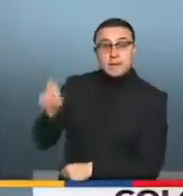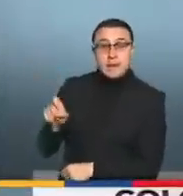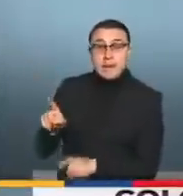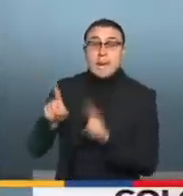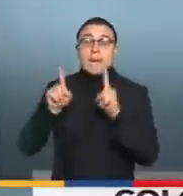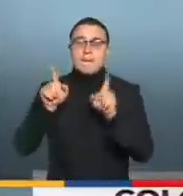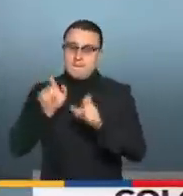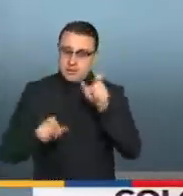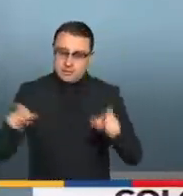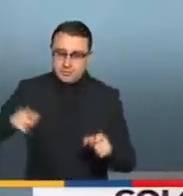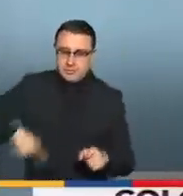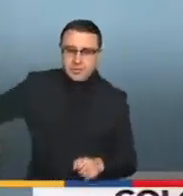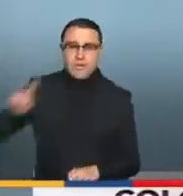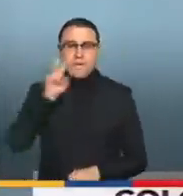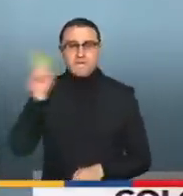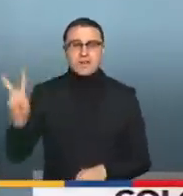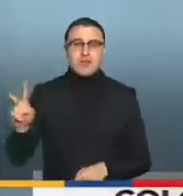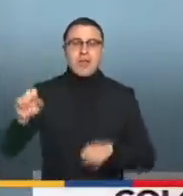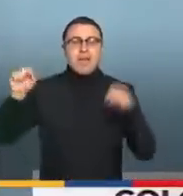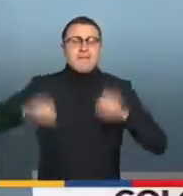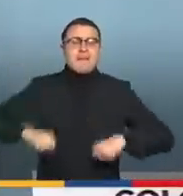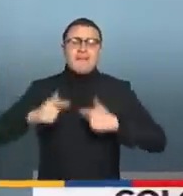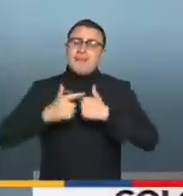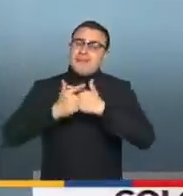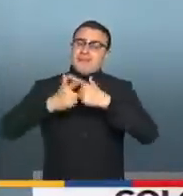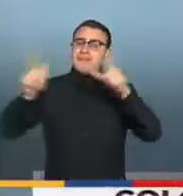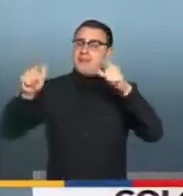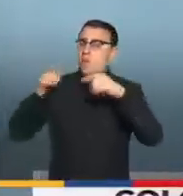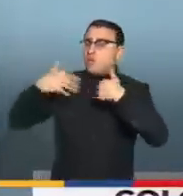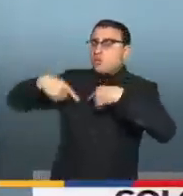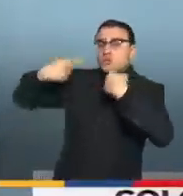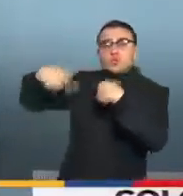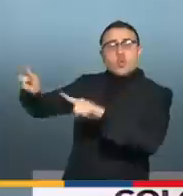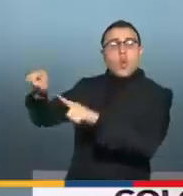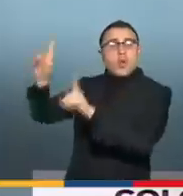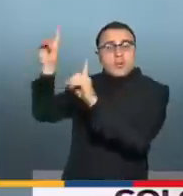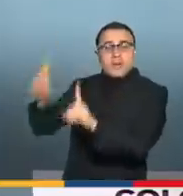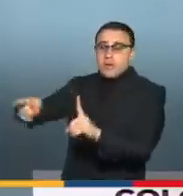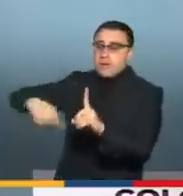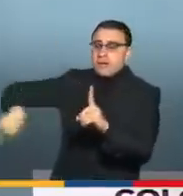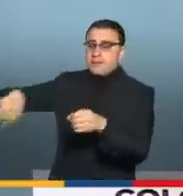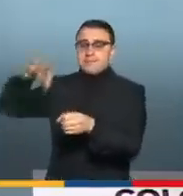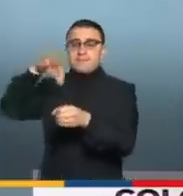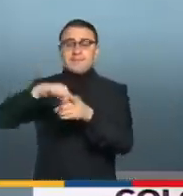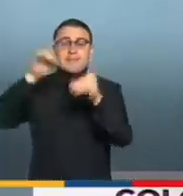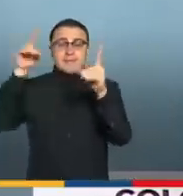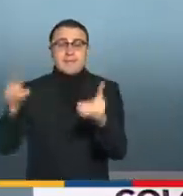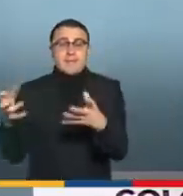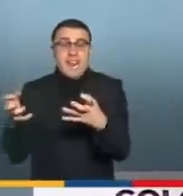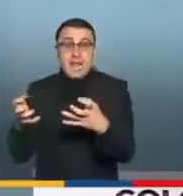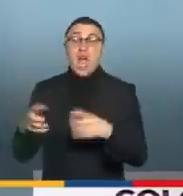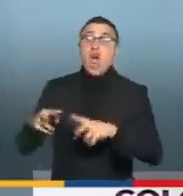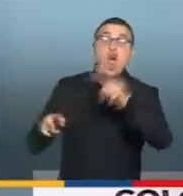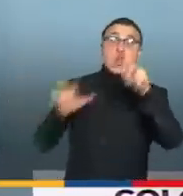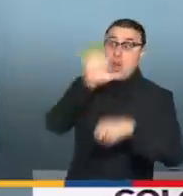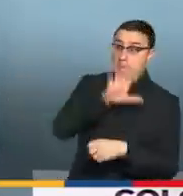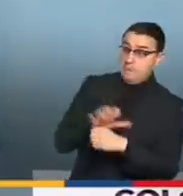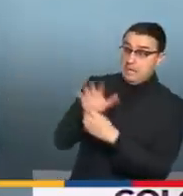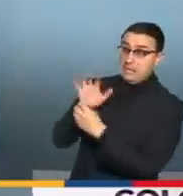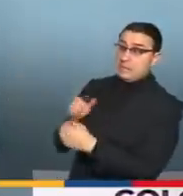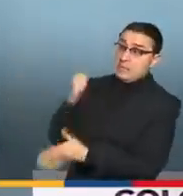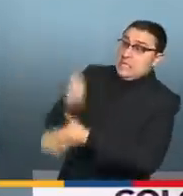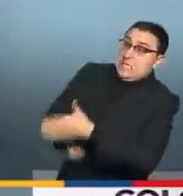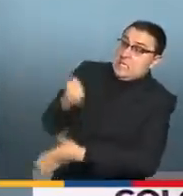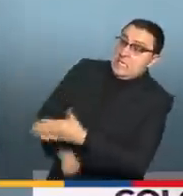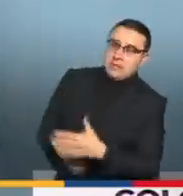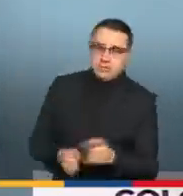venezolano pueda decidir libre y soberanamente qué quiere, sin presiones.